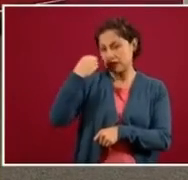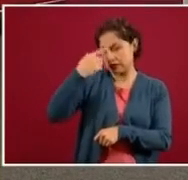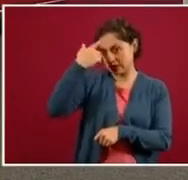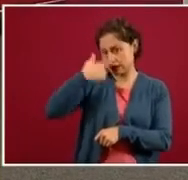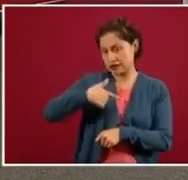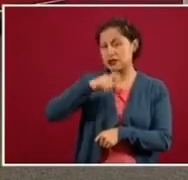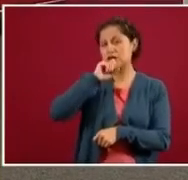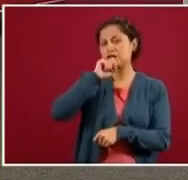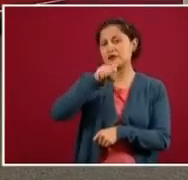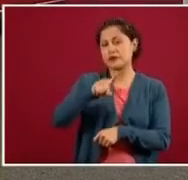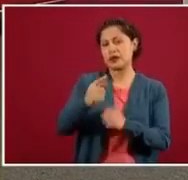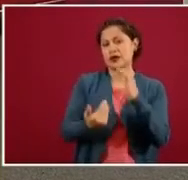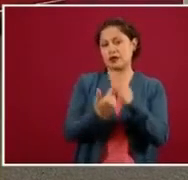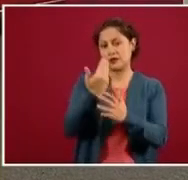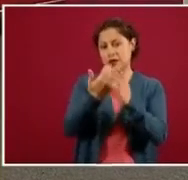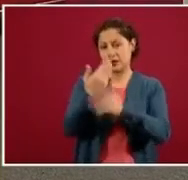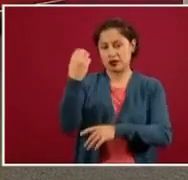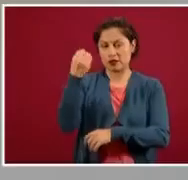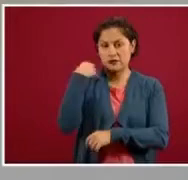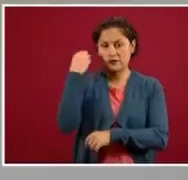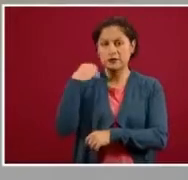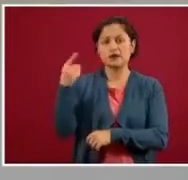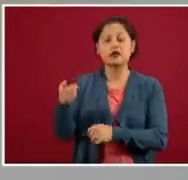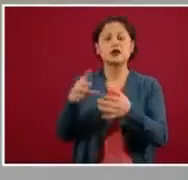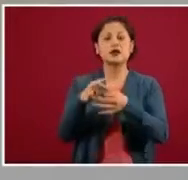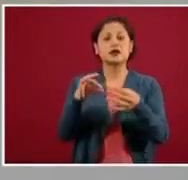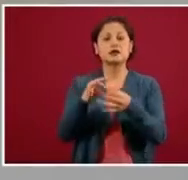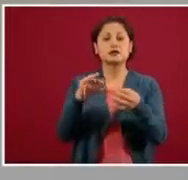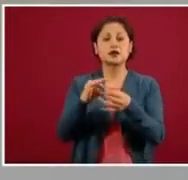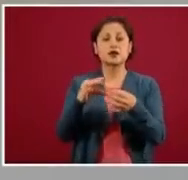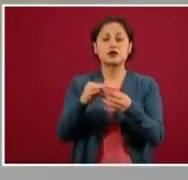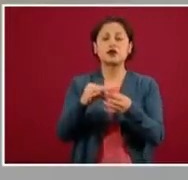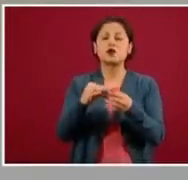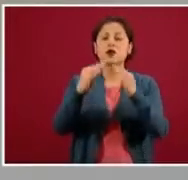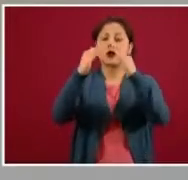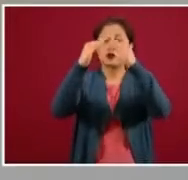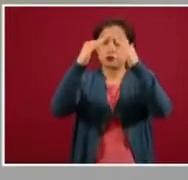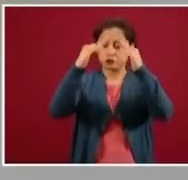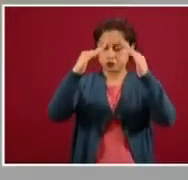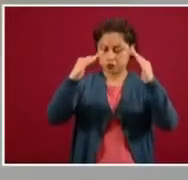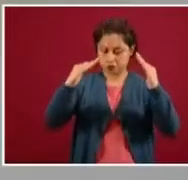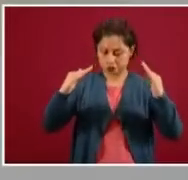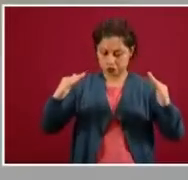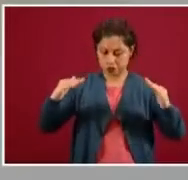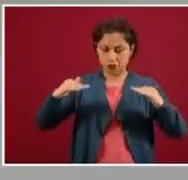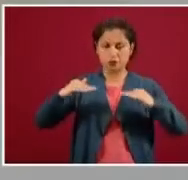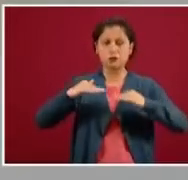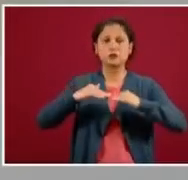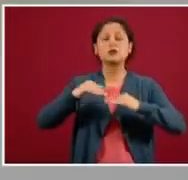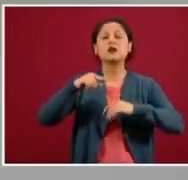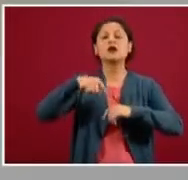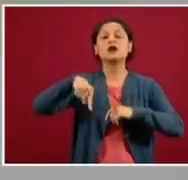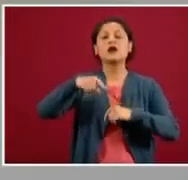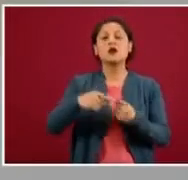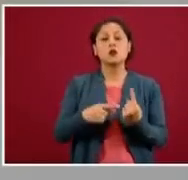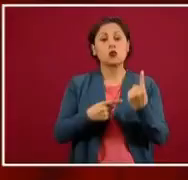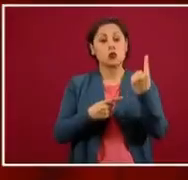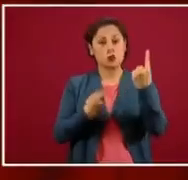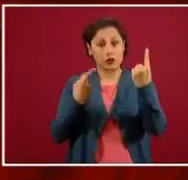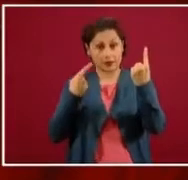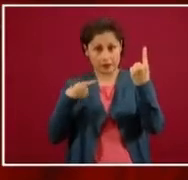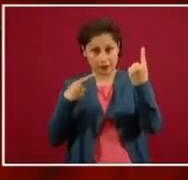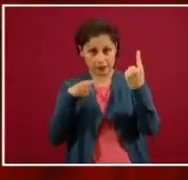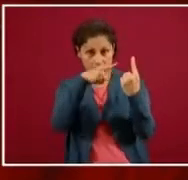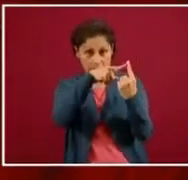es un esquema piramidal donde un especialista guía a 5